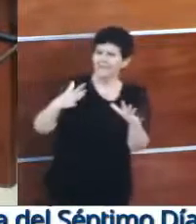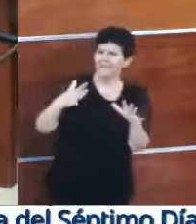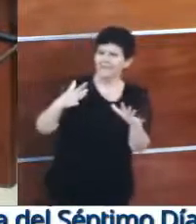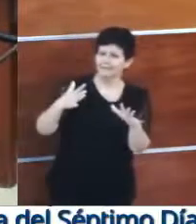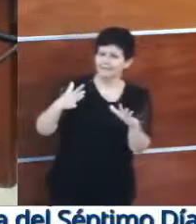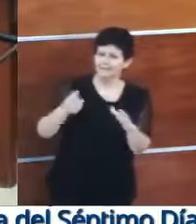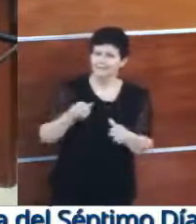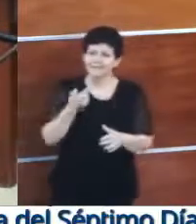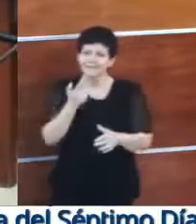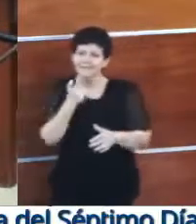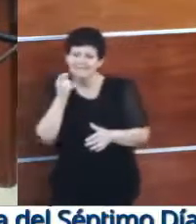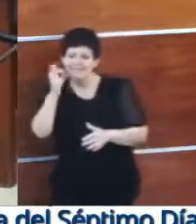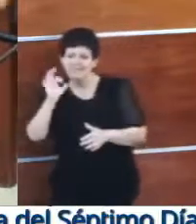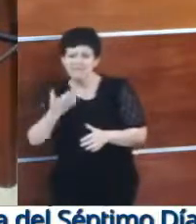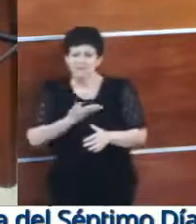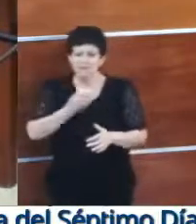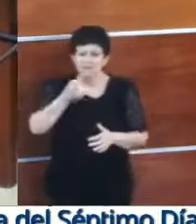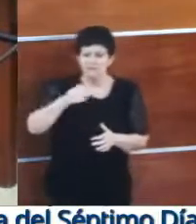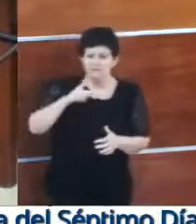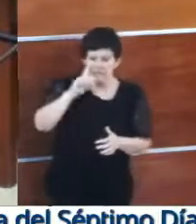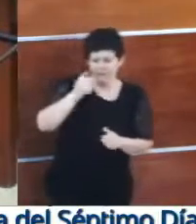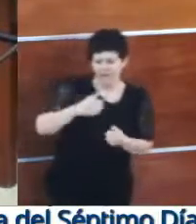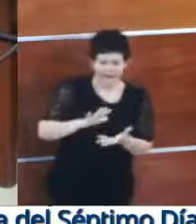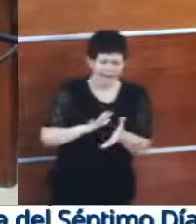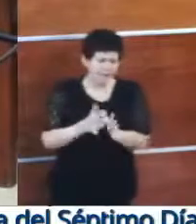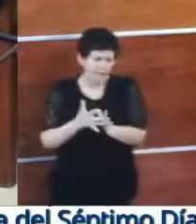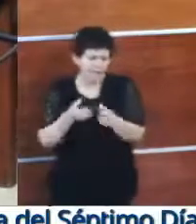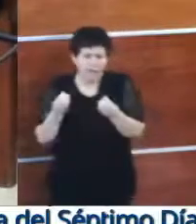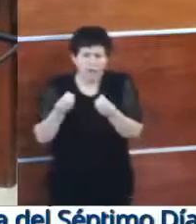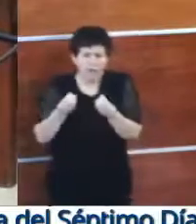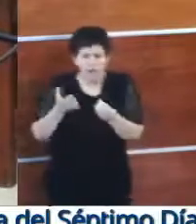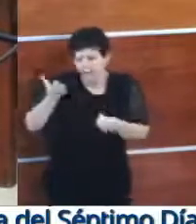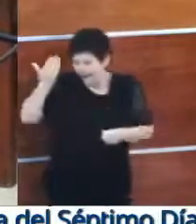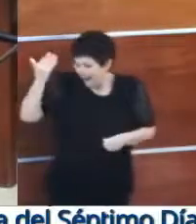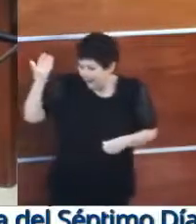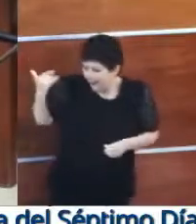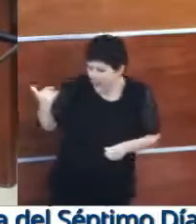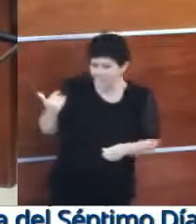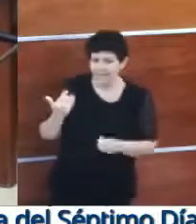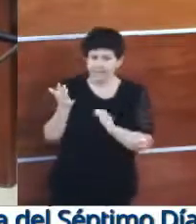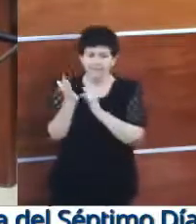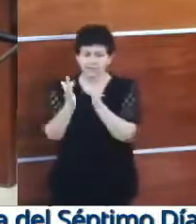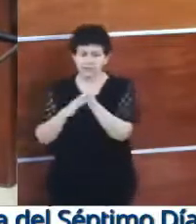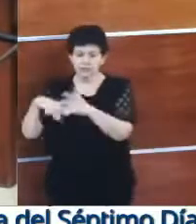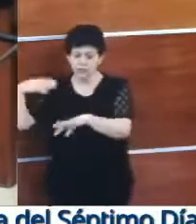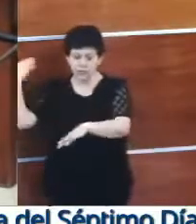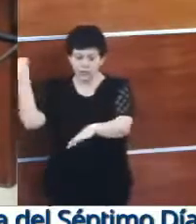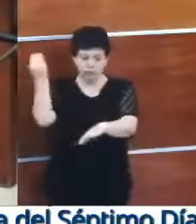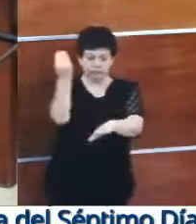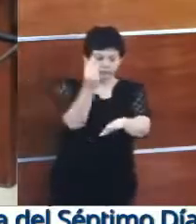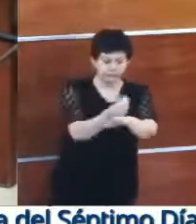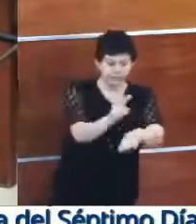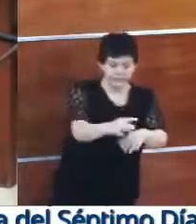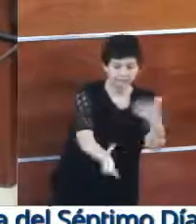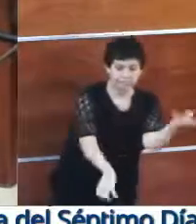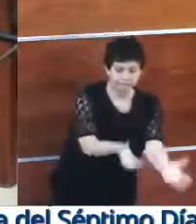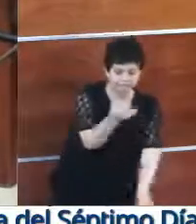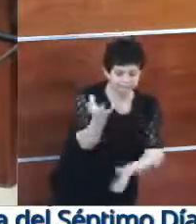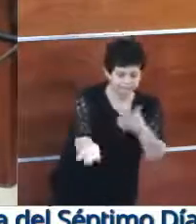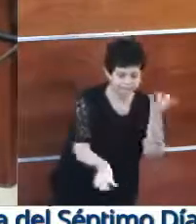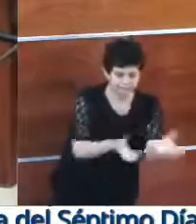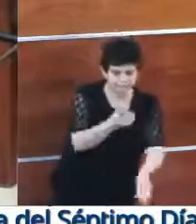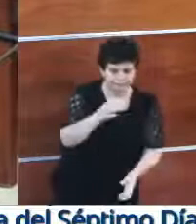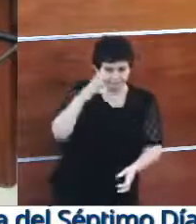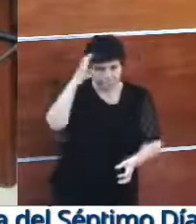cuando se presentó con la zarza ardiente. Cuando se presente Dios, se va a presentar con su carácter, con su